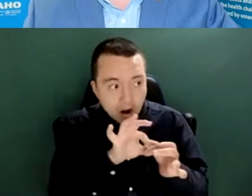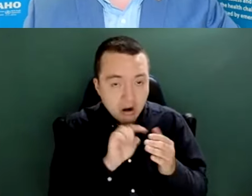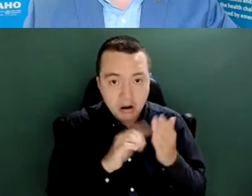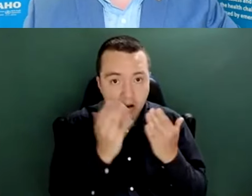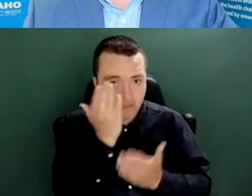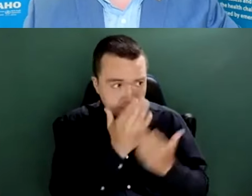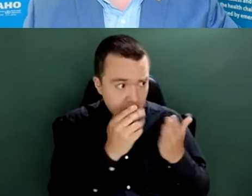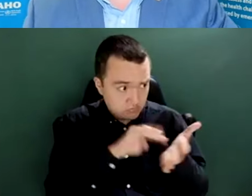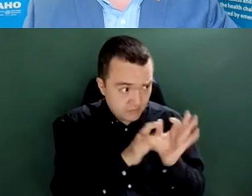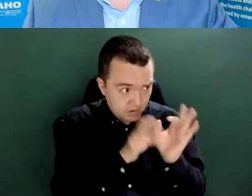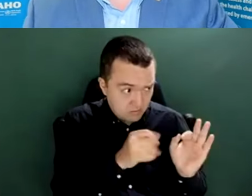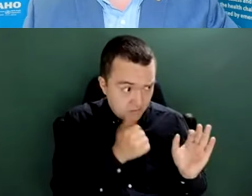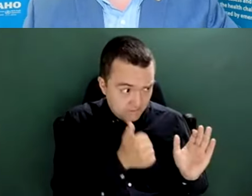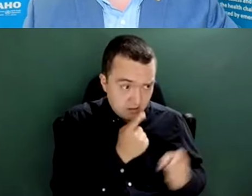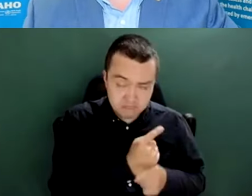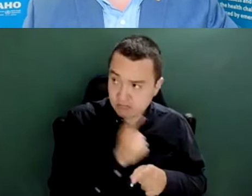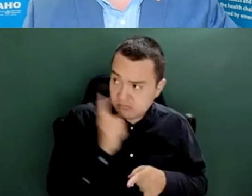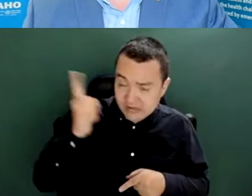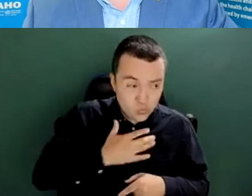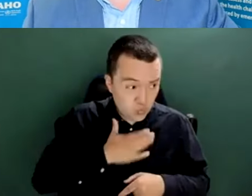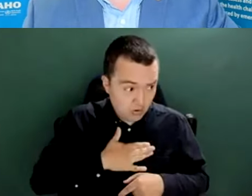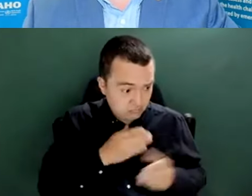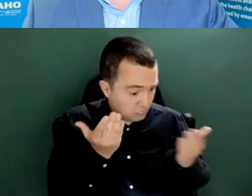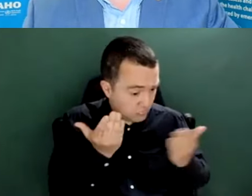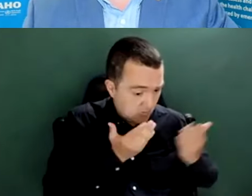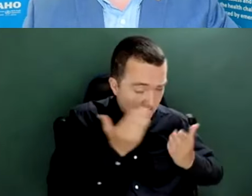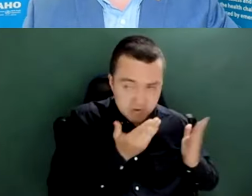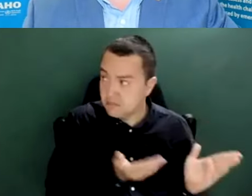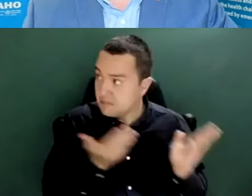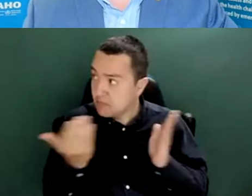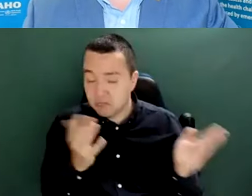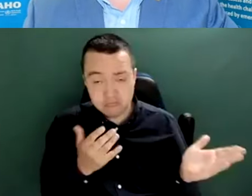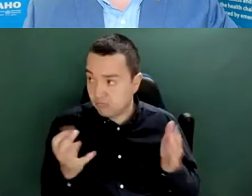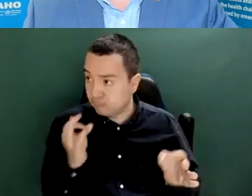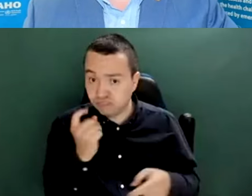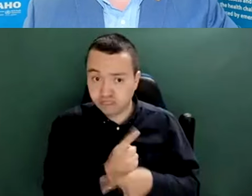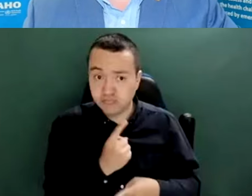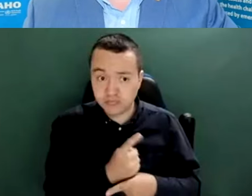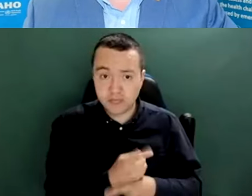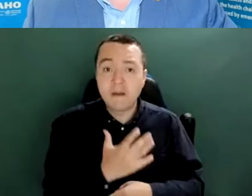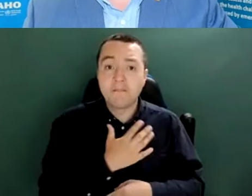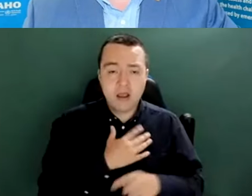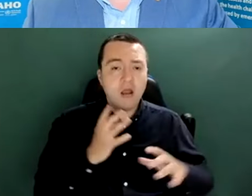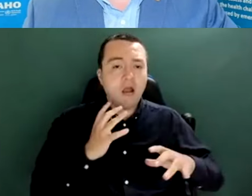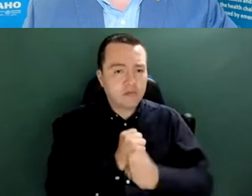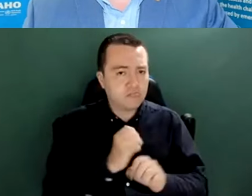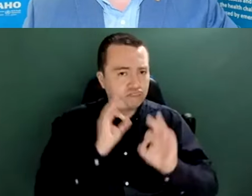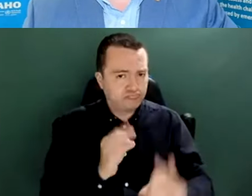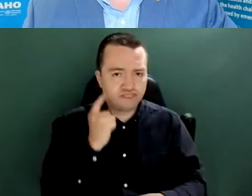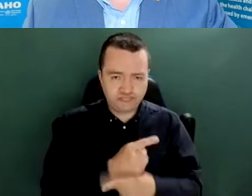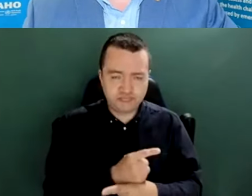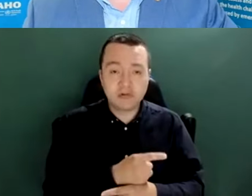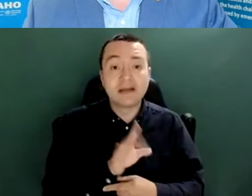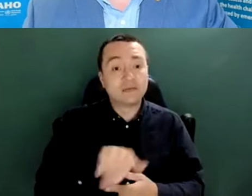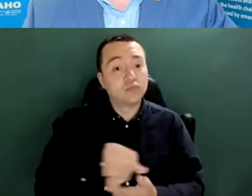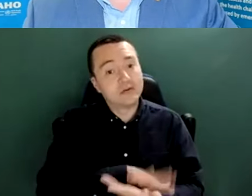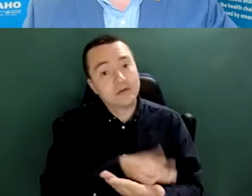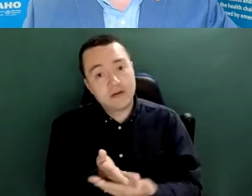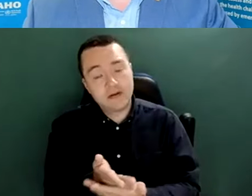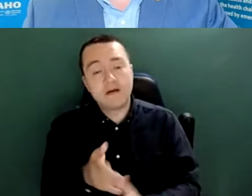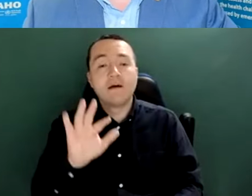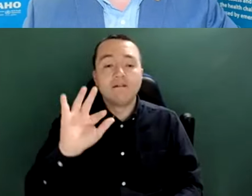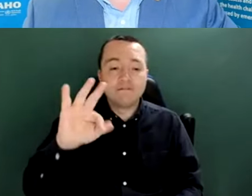Cada uno de los resúmenes fue aprobado por mí como director y luego fueron traducidos a francés, portugués y español y publicados